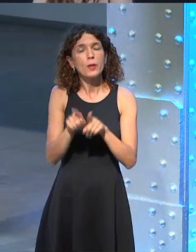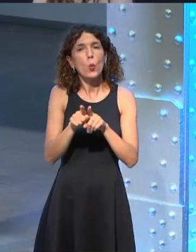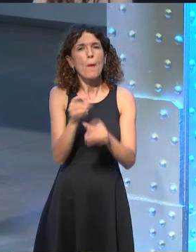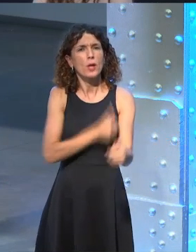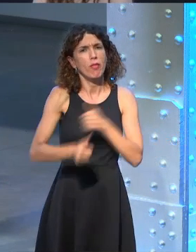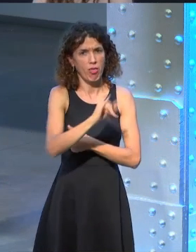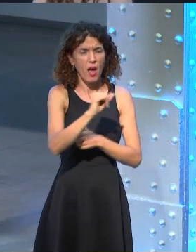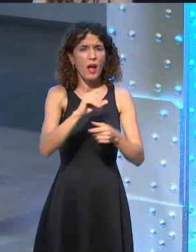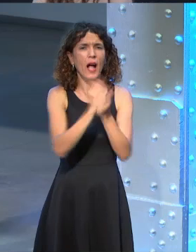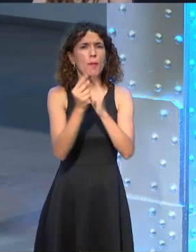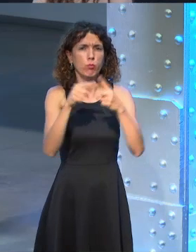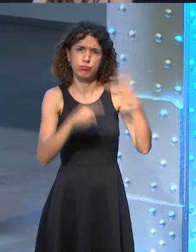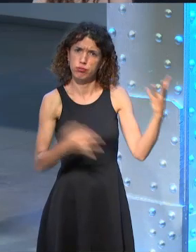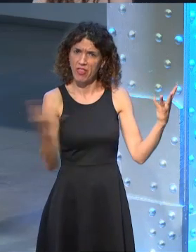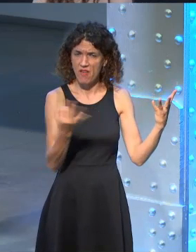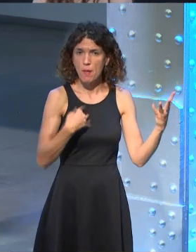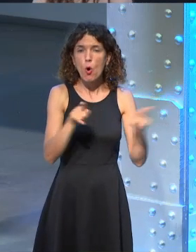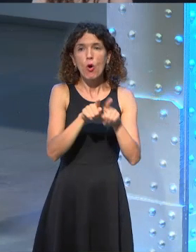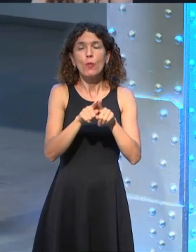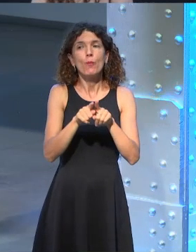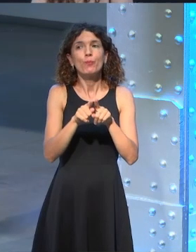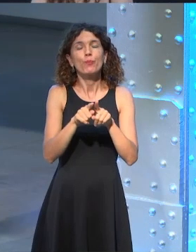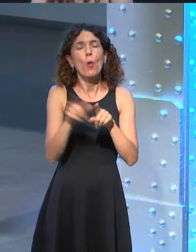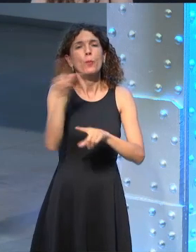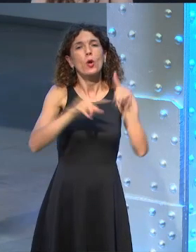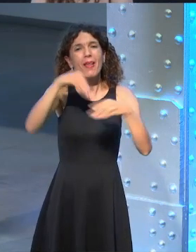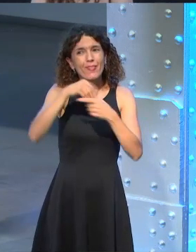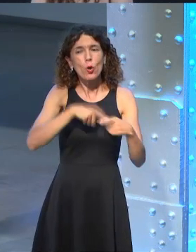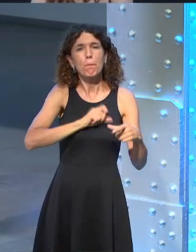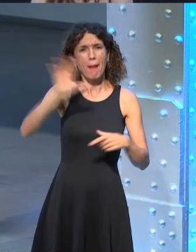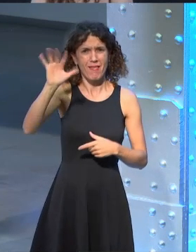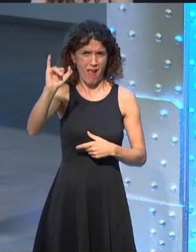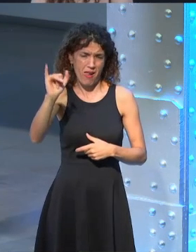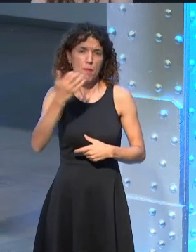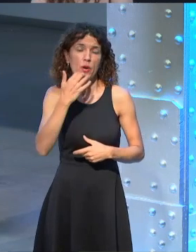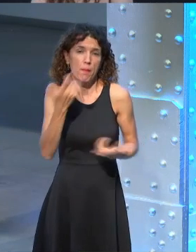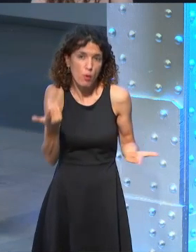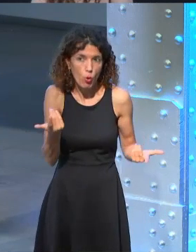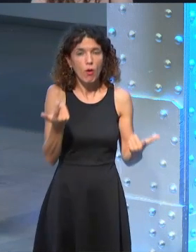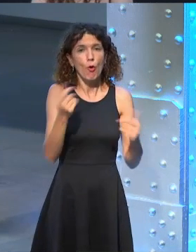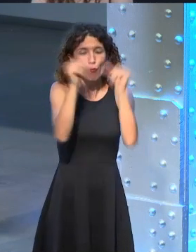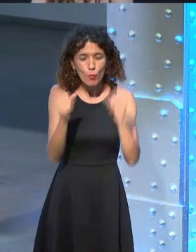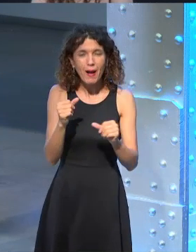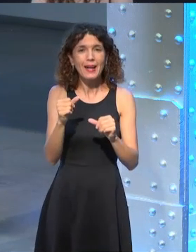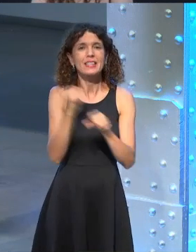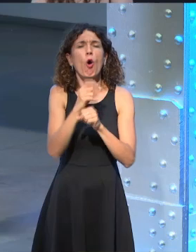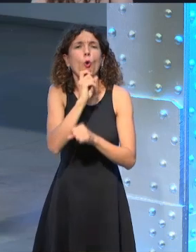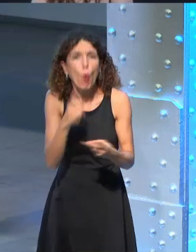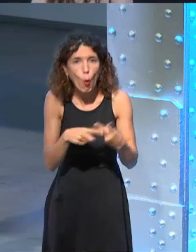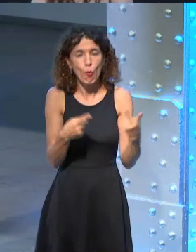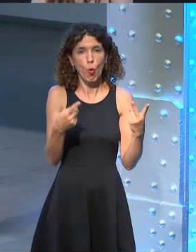prioridades o muchos cambios a hacer. Creo que tenemos un problema de país, ¿no? En la forma en que entendemos el trabajo, en la forma en que entendemos